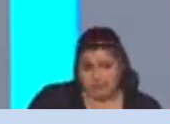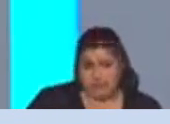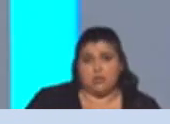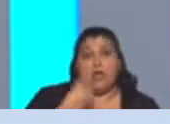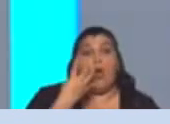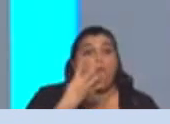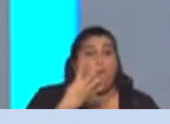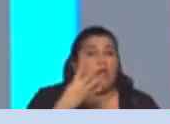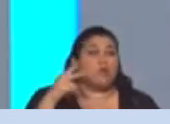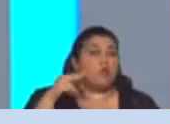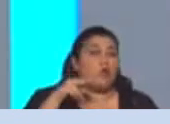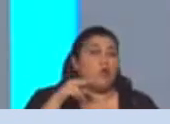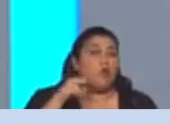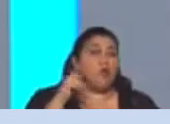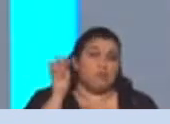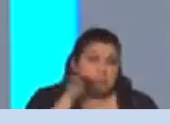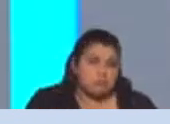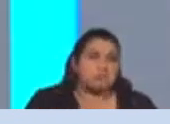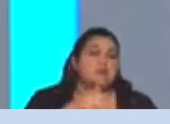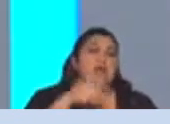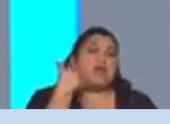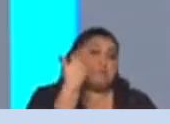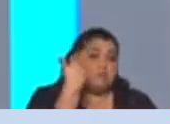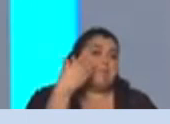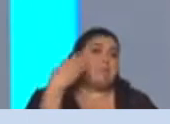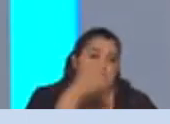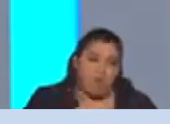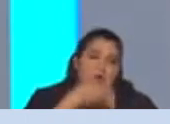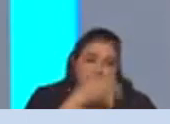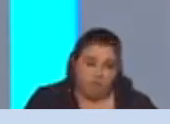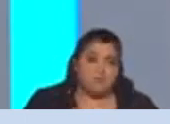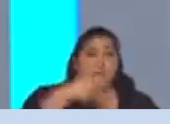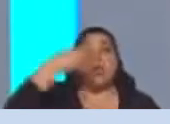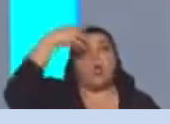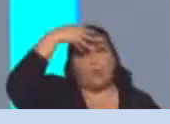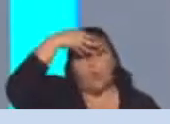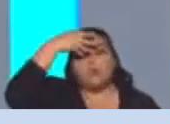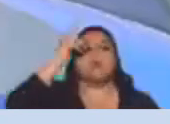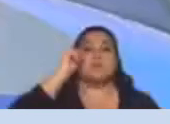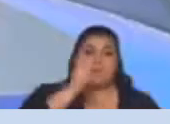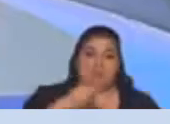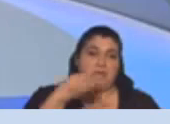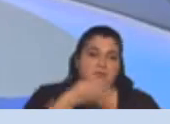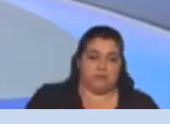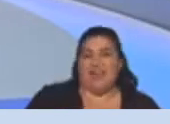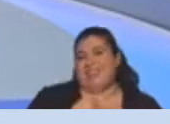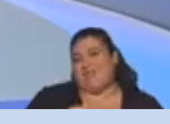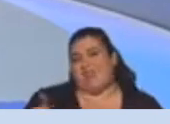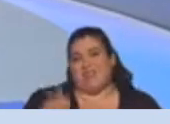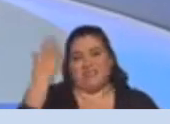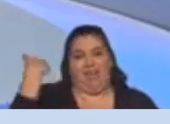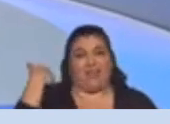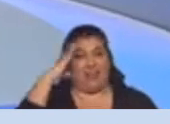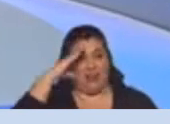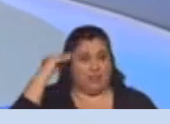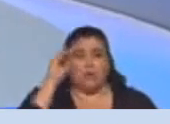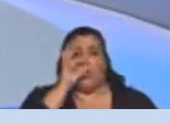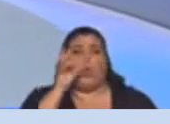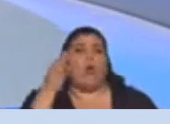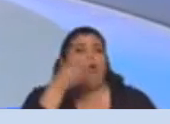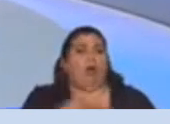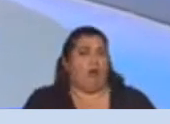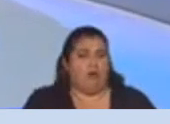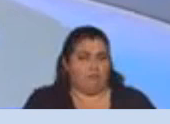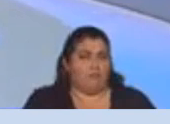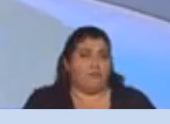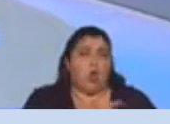los cuatro que el gr este y Patricia W A diferencia de Cristina Fernández de kisner no que no concurría A diferencia de